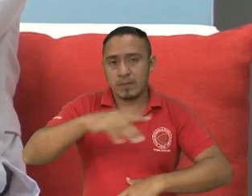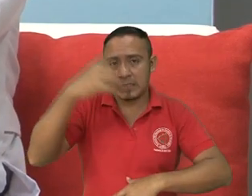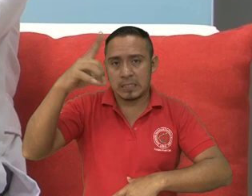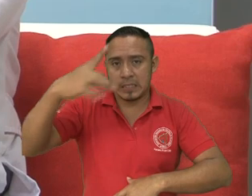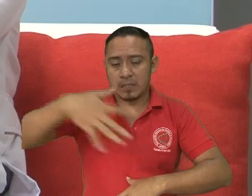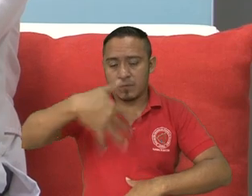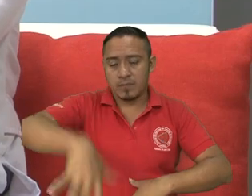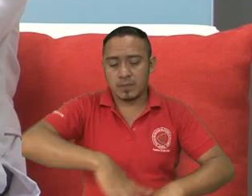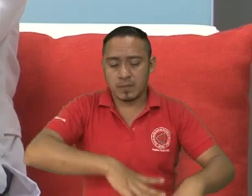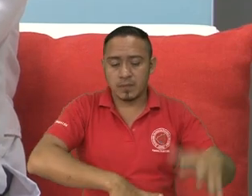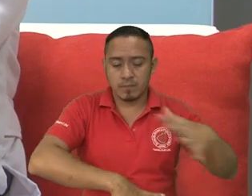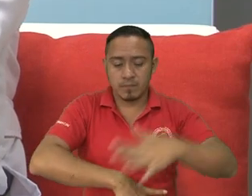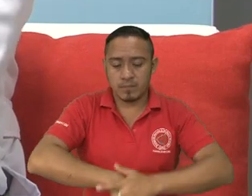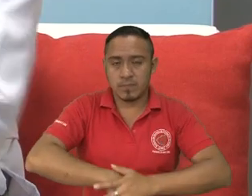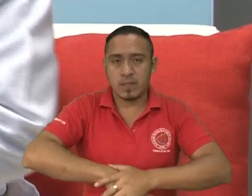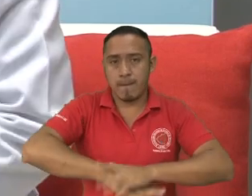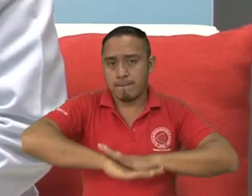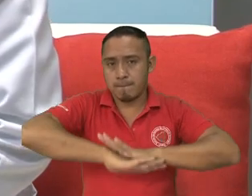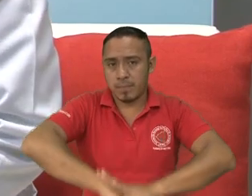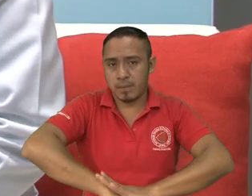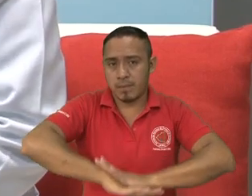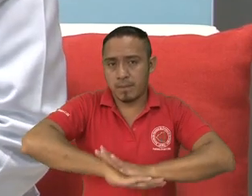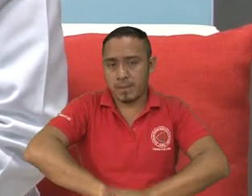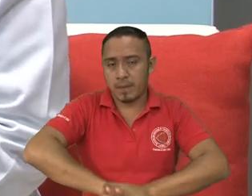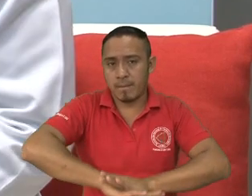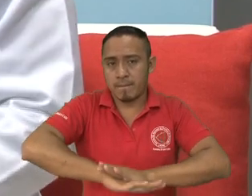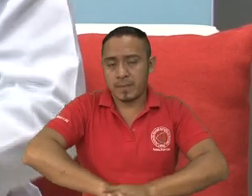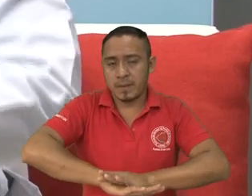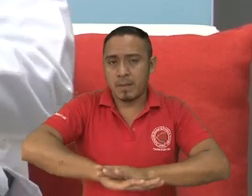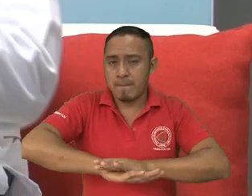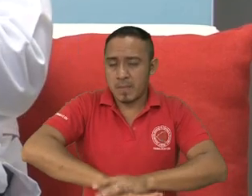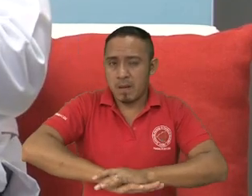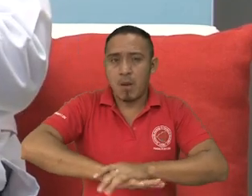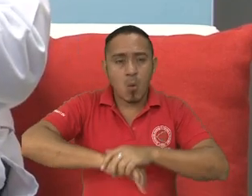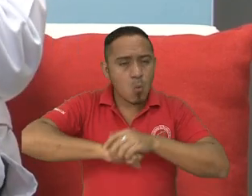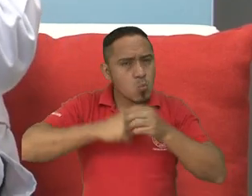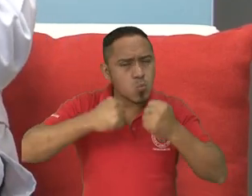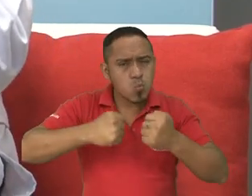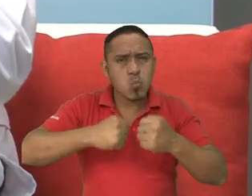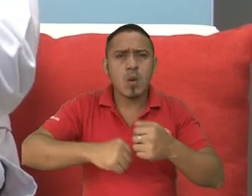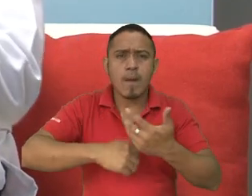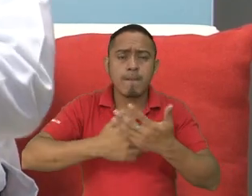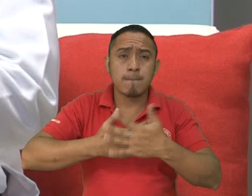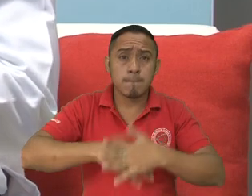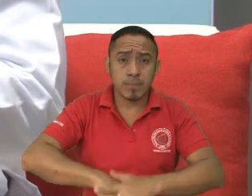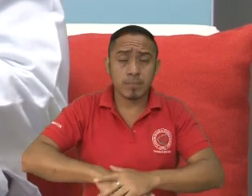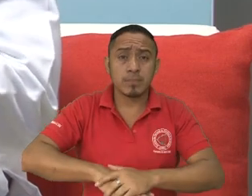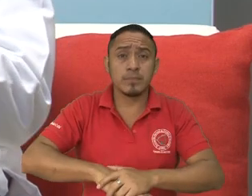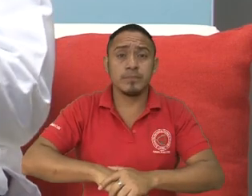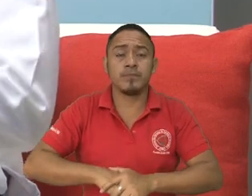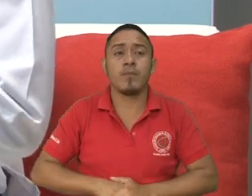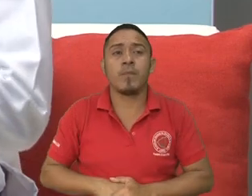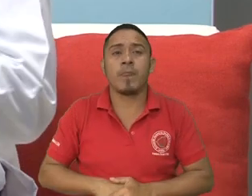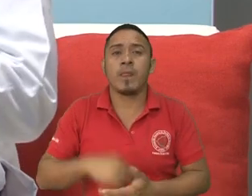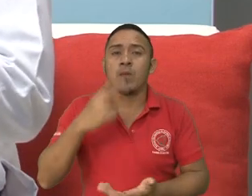encima de nuestra mano y se realiza una compresión lo suficientemente fuerte, mencionan